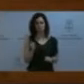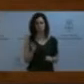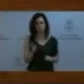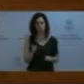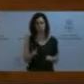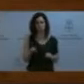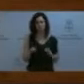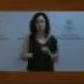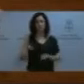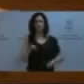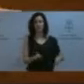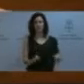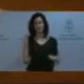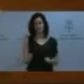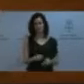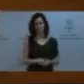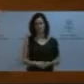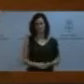las piraguas.